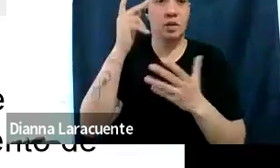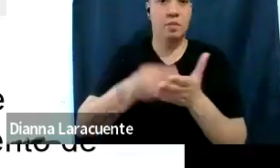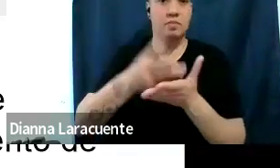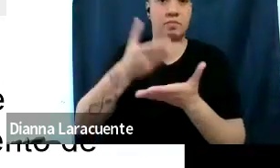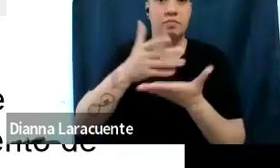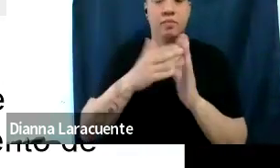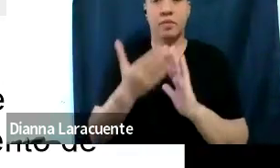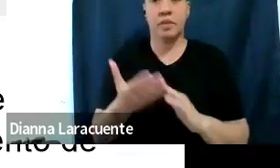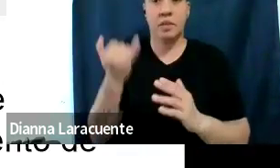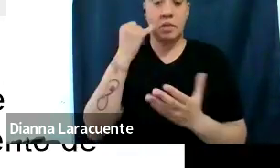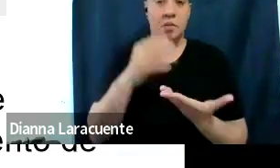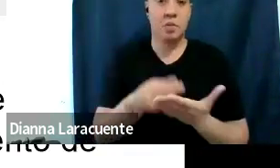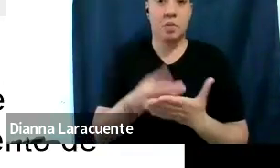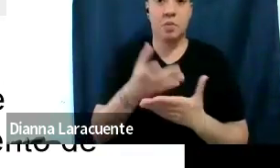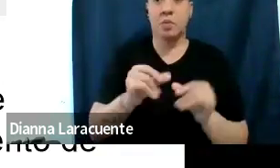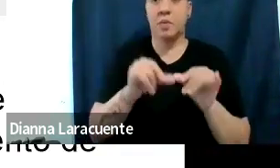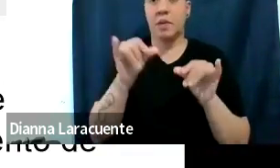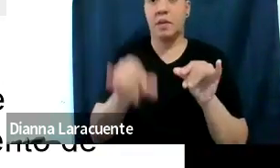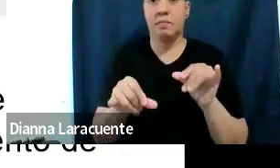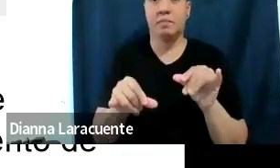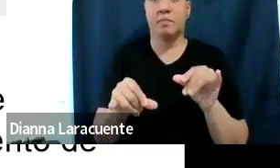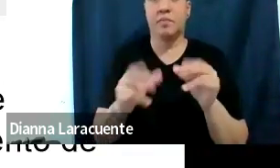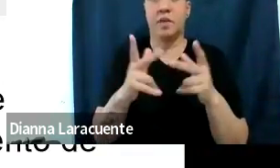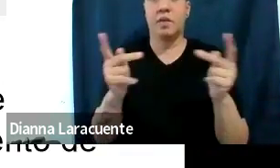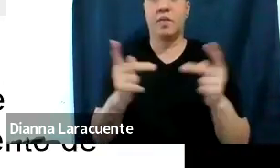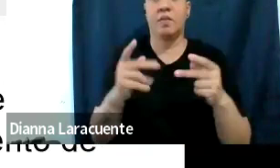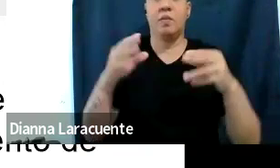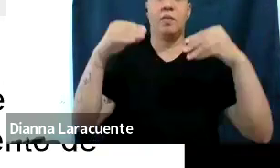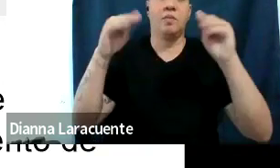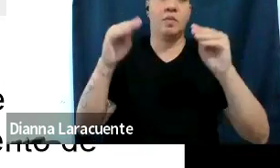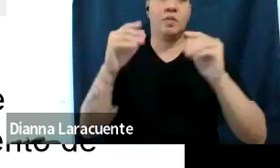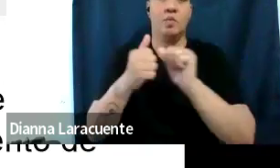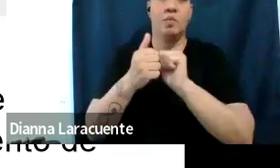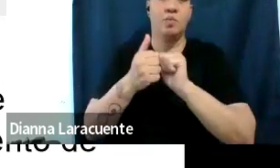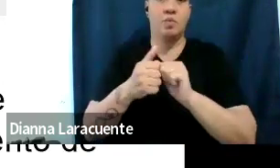querido ser al rico, se hubiera quedado en el puesto de comerciante con su padre.